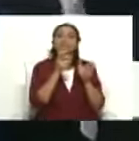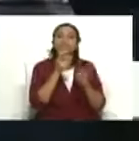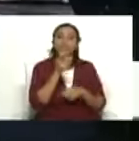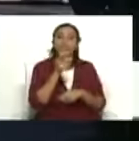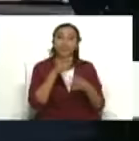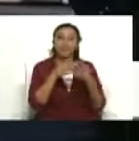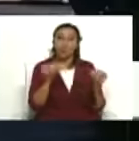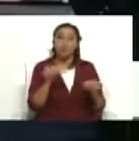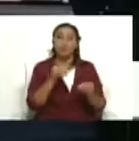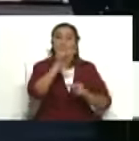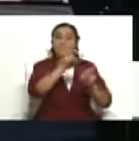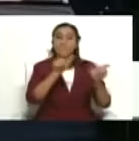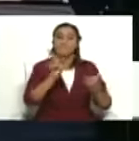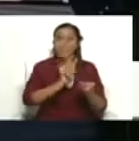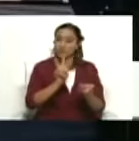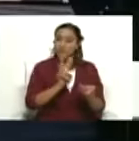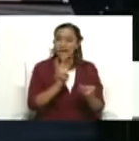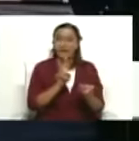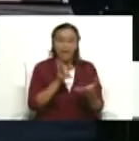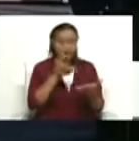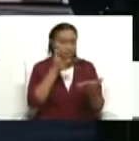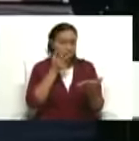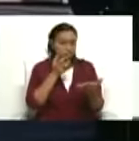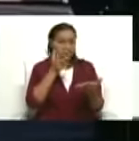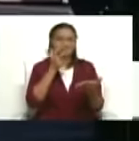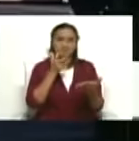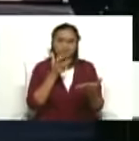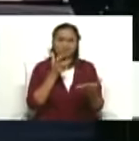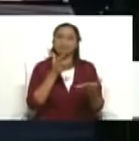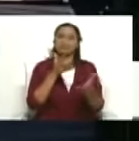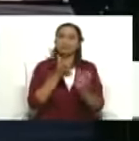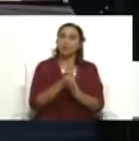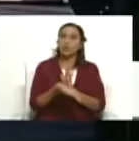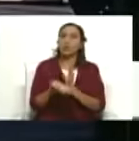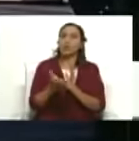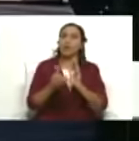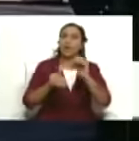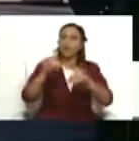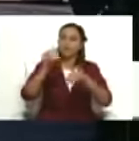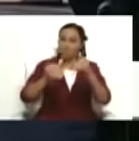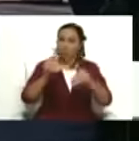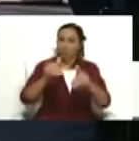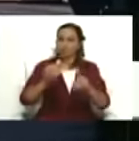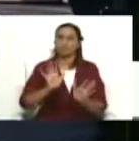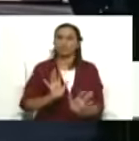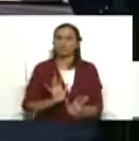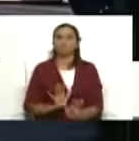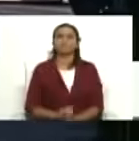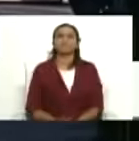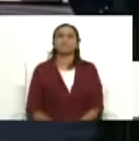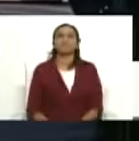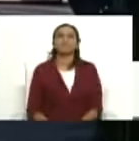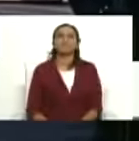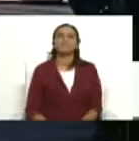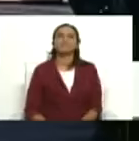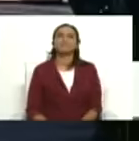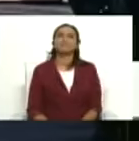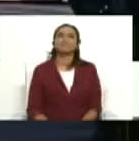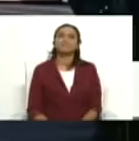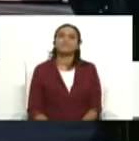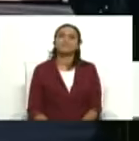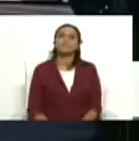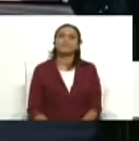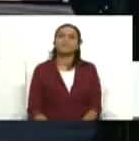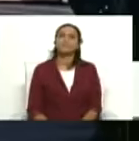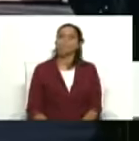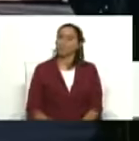el voto, siempre sea lo más pronto posible para que lo conozcan cada uno de ustedes. Igualmente,